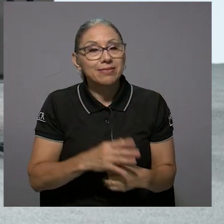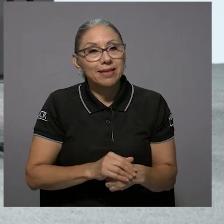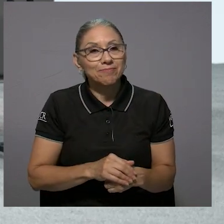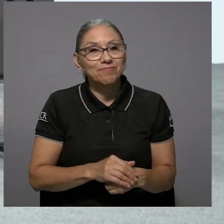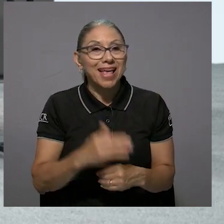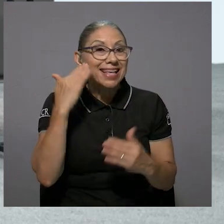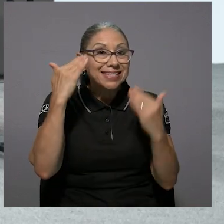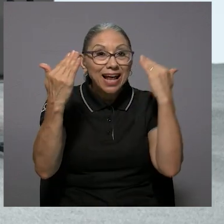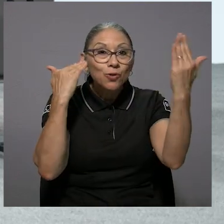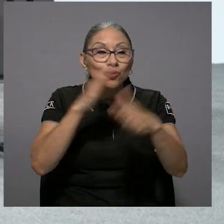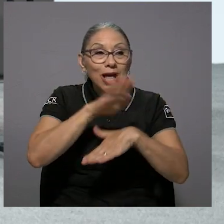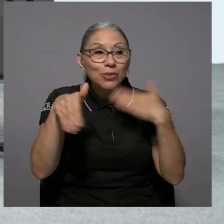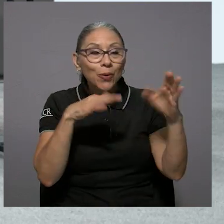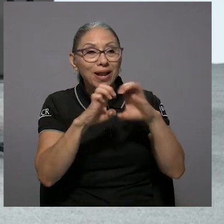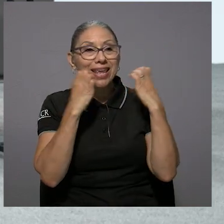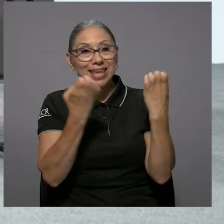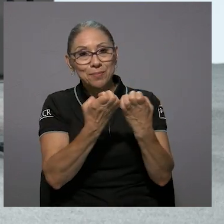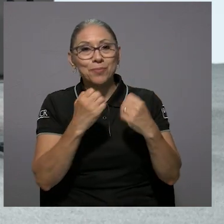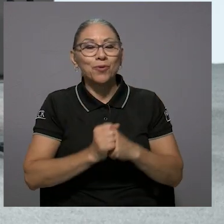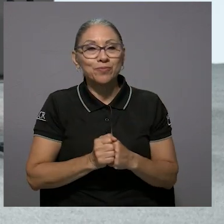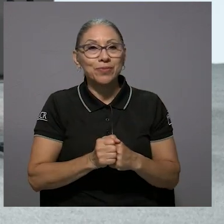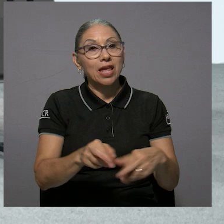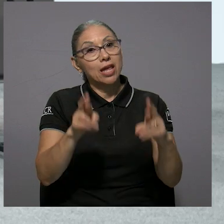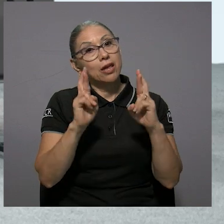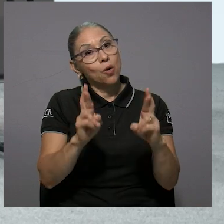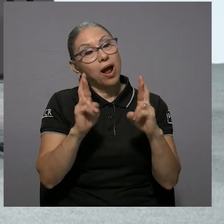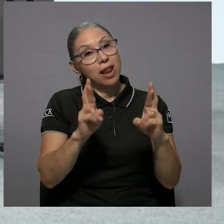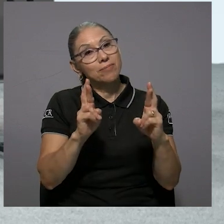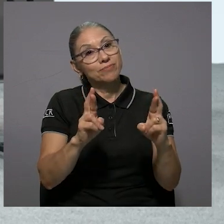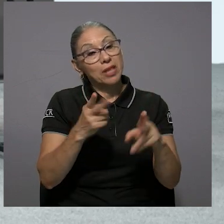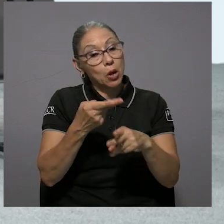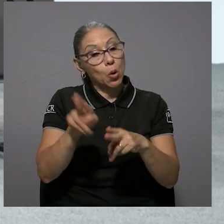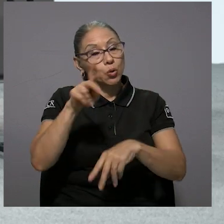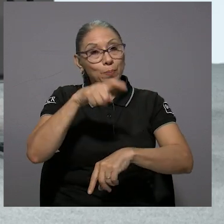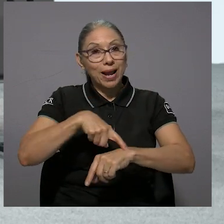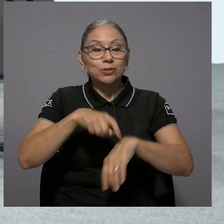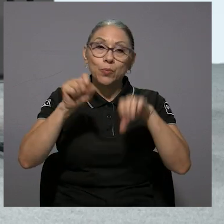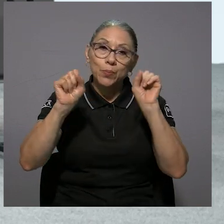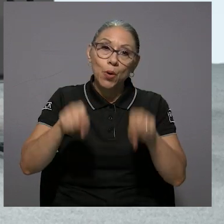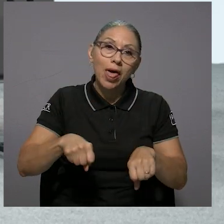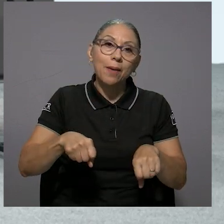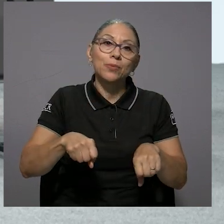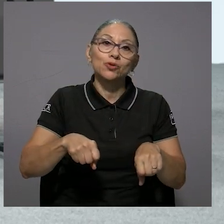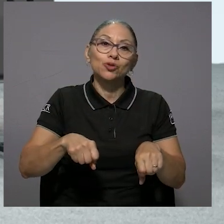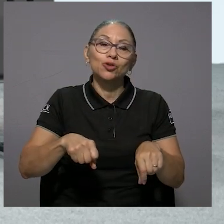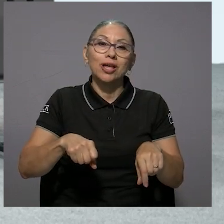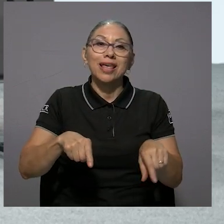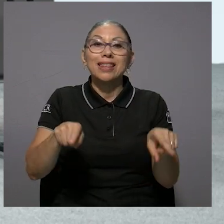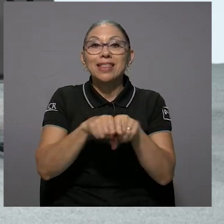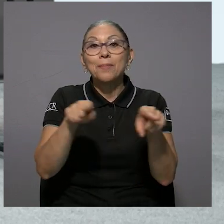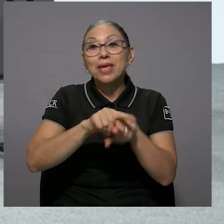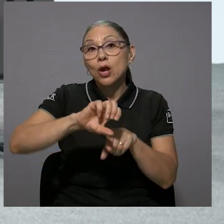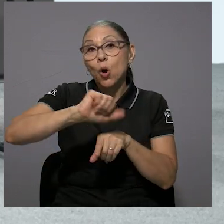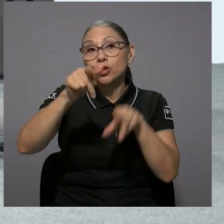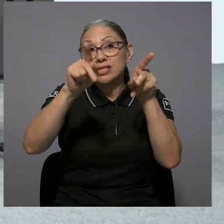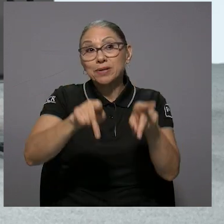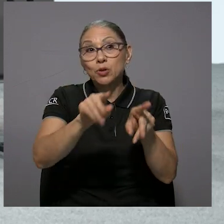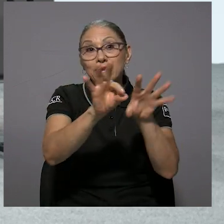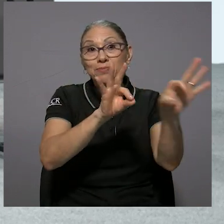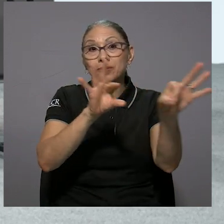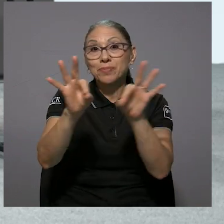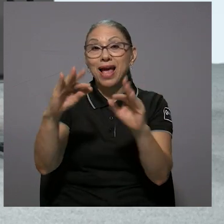interesante. Saludos a todo su equipo. Y ojalá que a corto plazo podamos incluso integrar a algunas otras